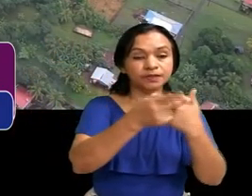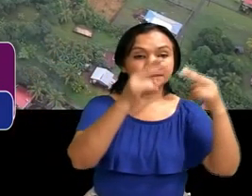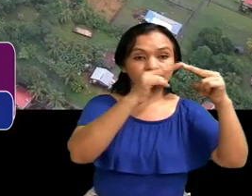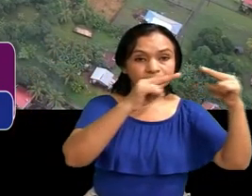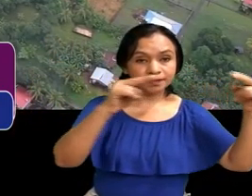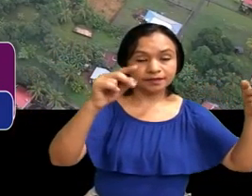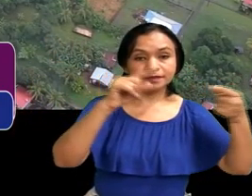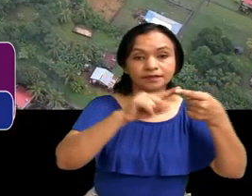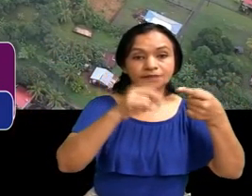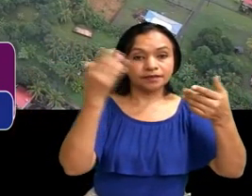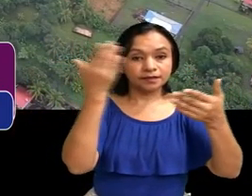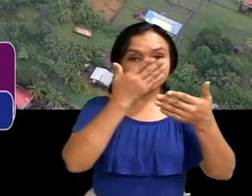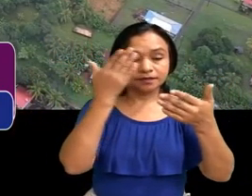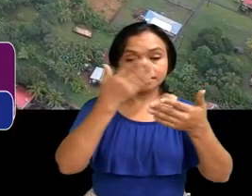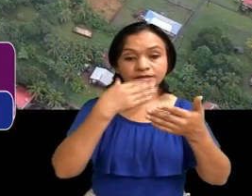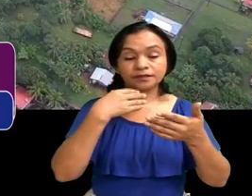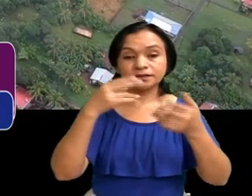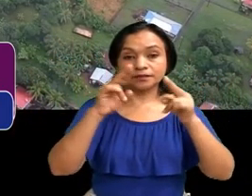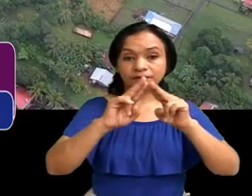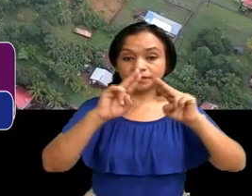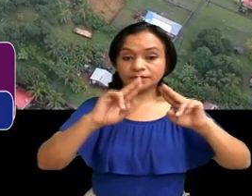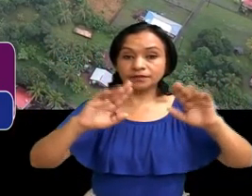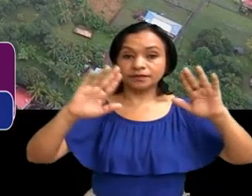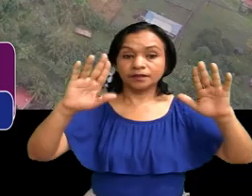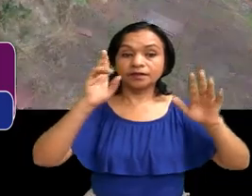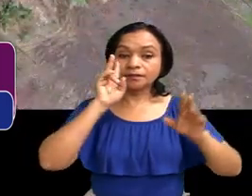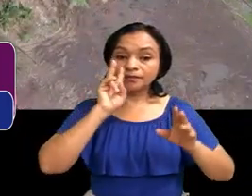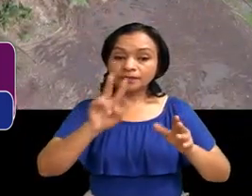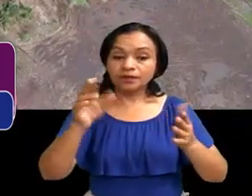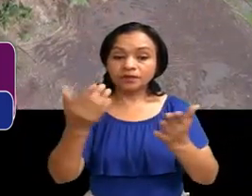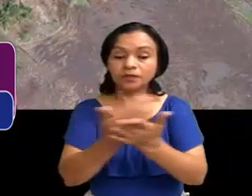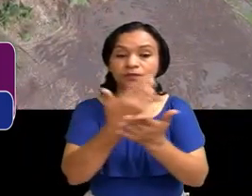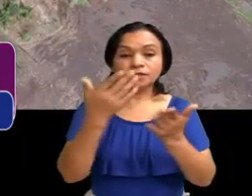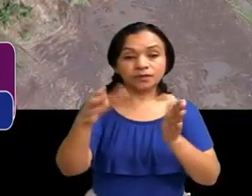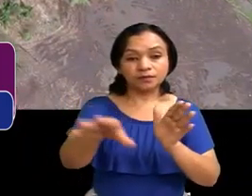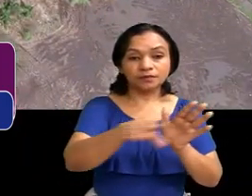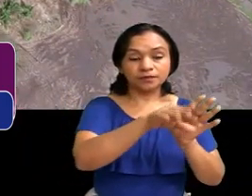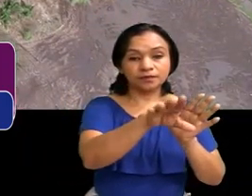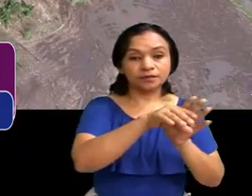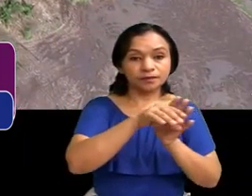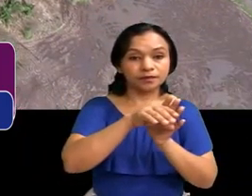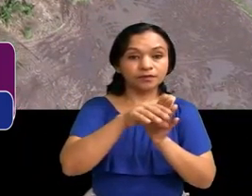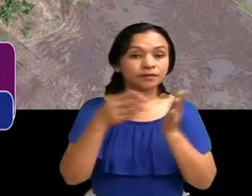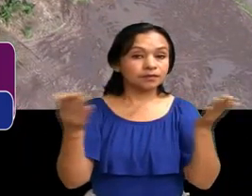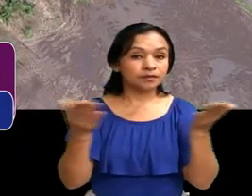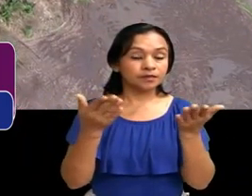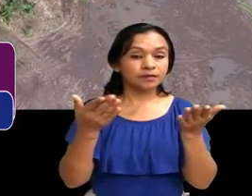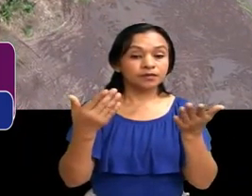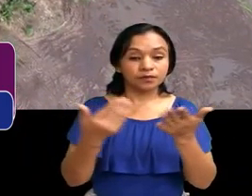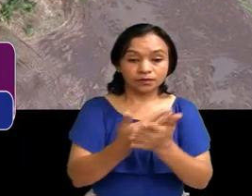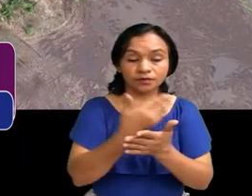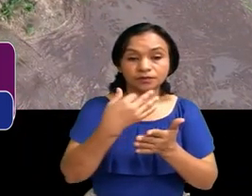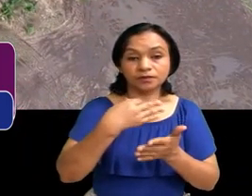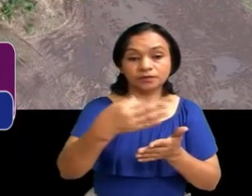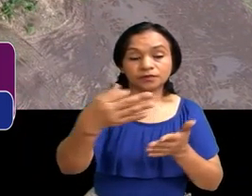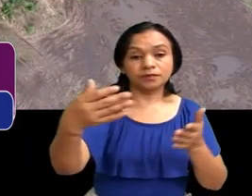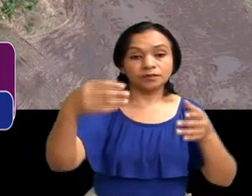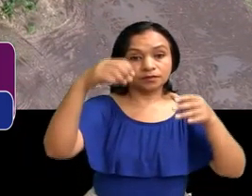energética, estudios de los recursos naturales para proyectarlos como fuentes de